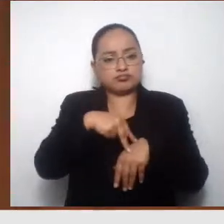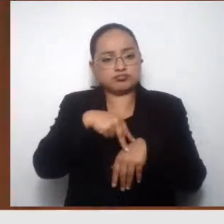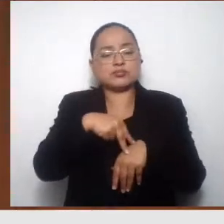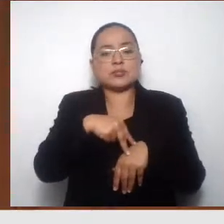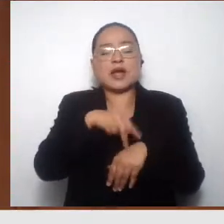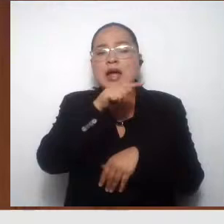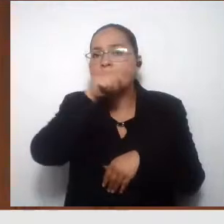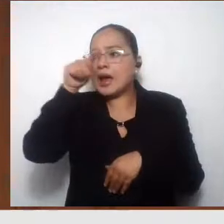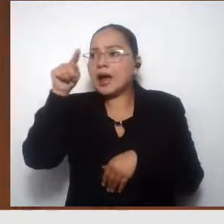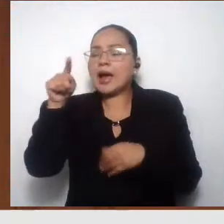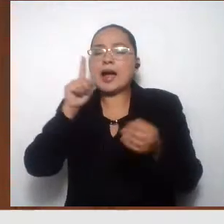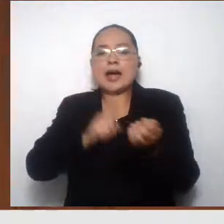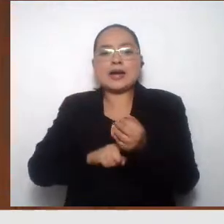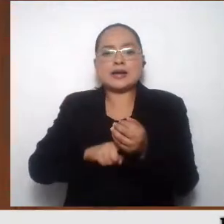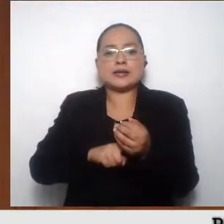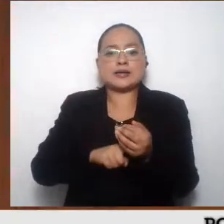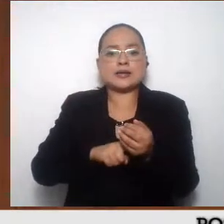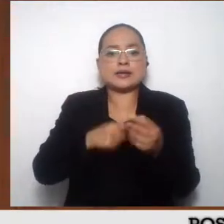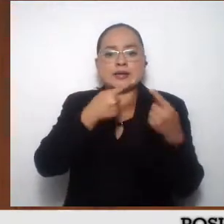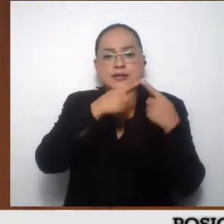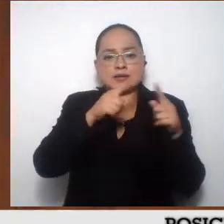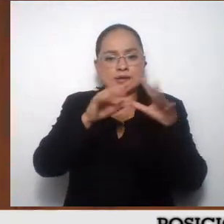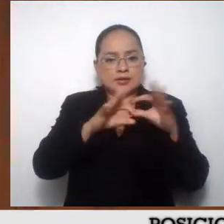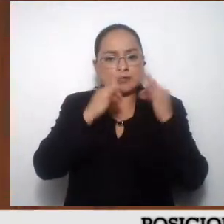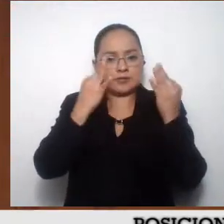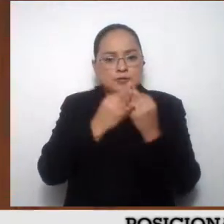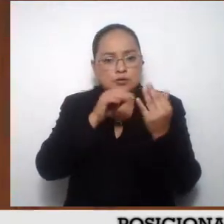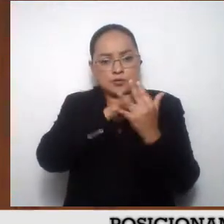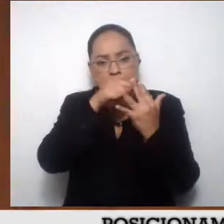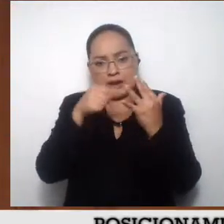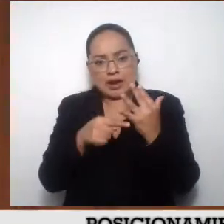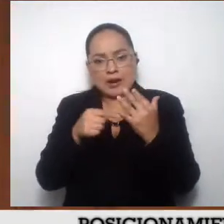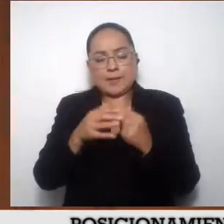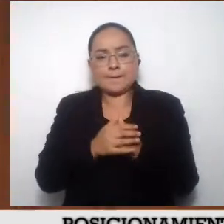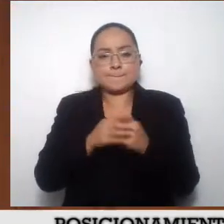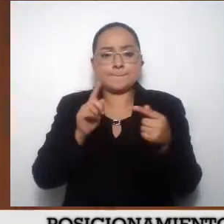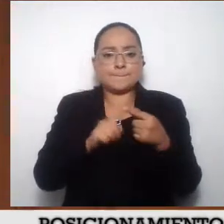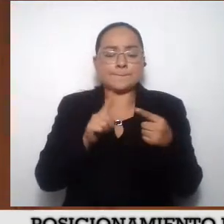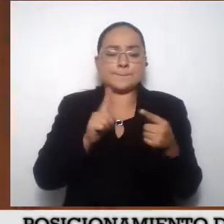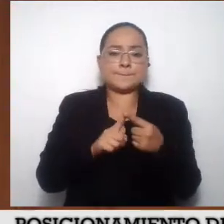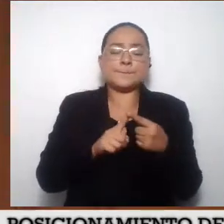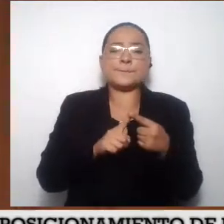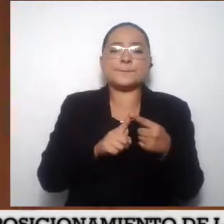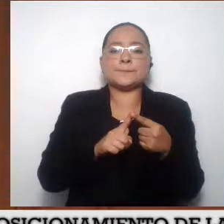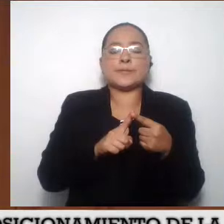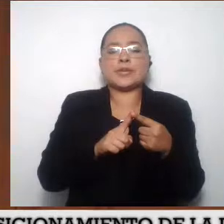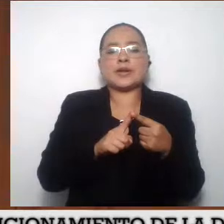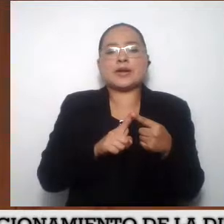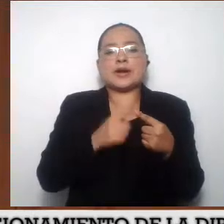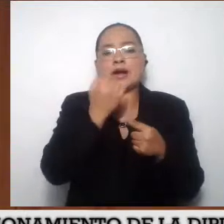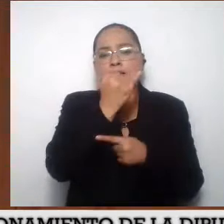ubican en la siguiente distribución. Educación básica,